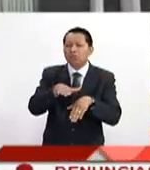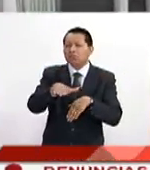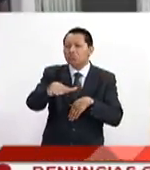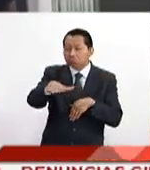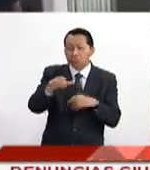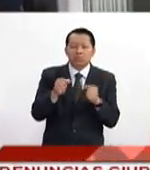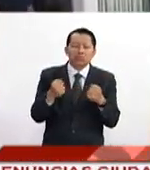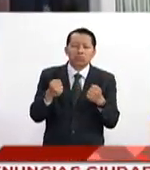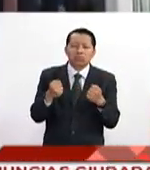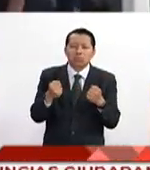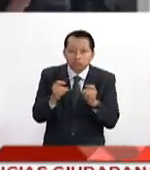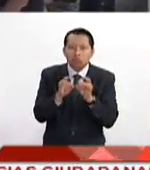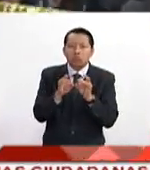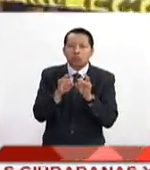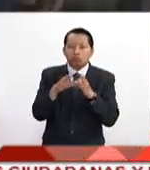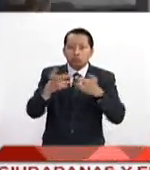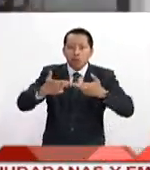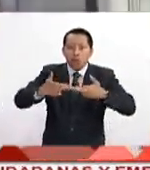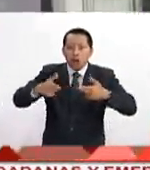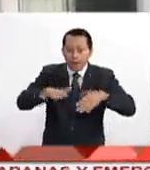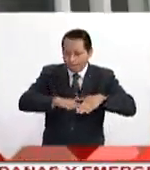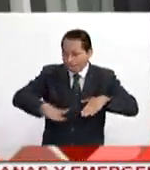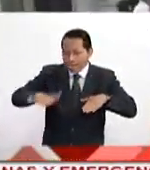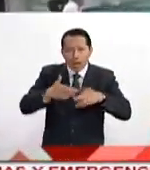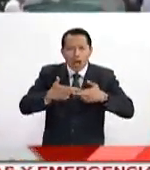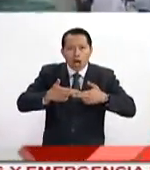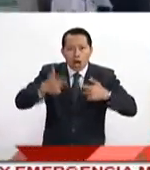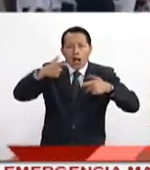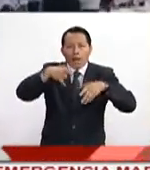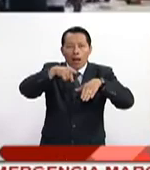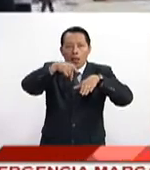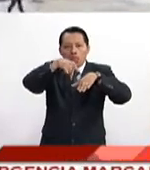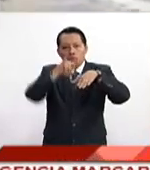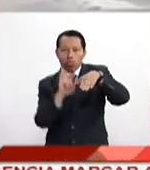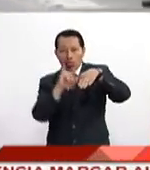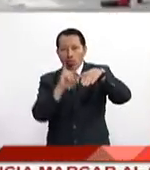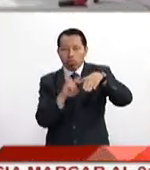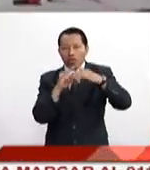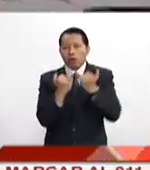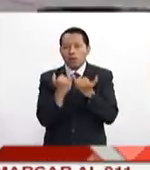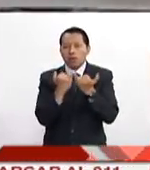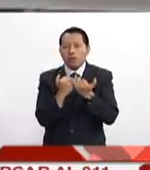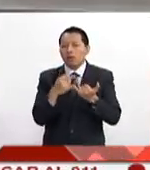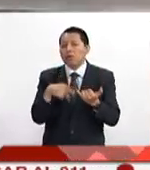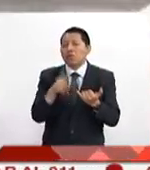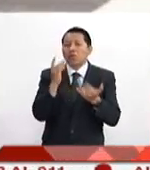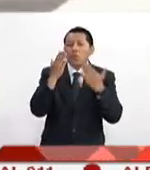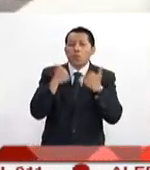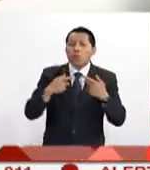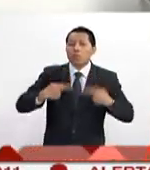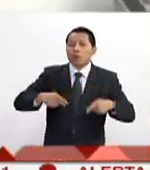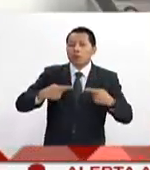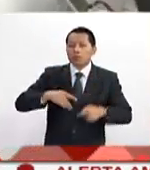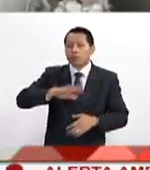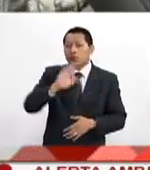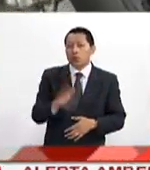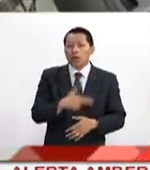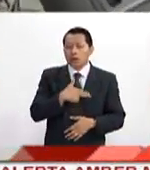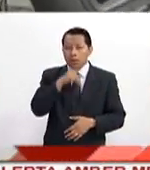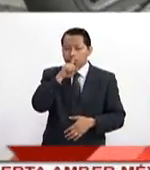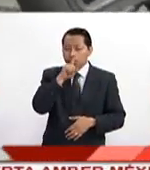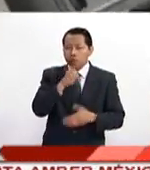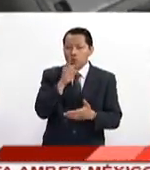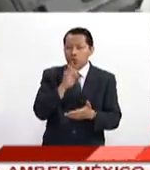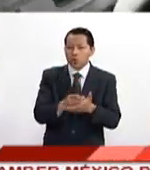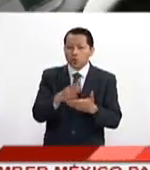vialidad cuando se abrió la cinta de asfalto. Contrario a lo que pasó en Morelos, no se reportaron víctimas que lamentar ni personas heridas. Solamente